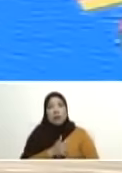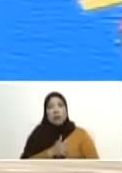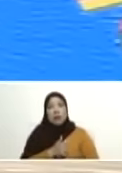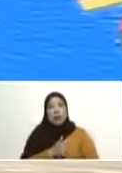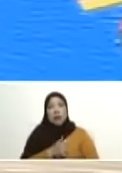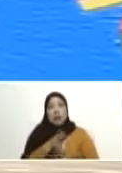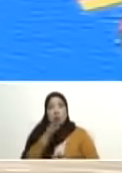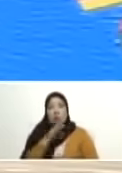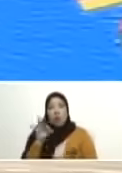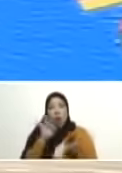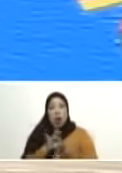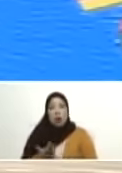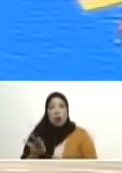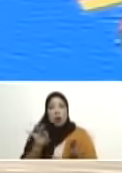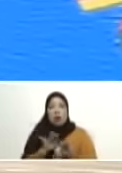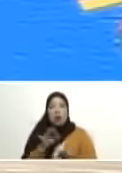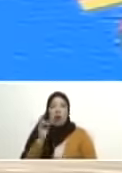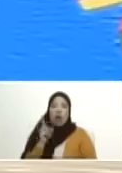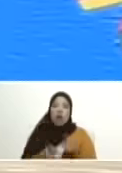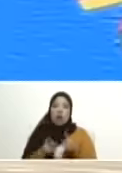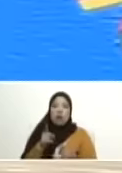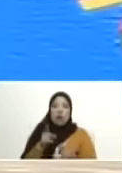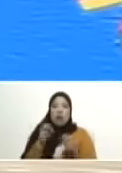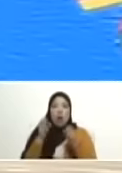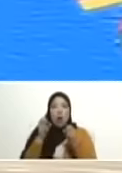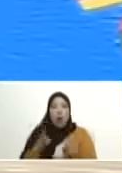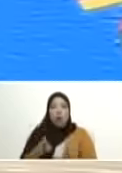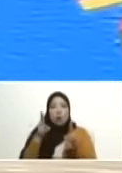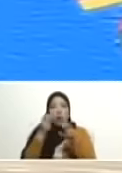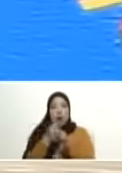sin límites, en algunas oportunidades.